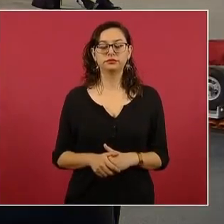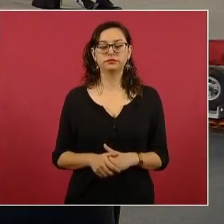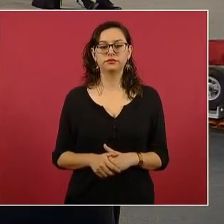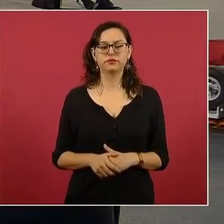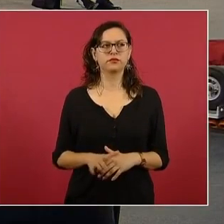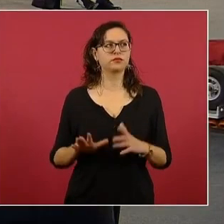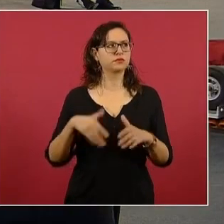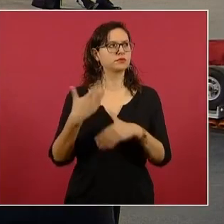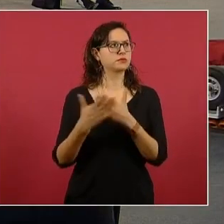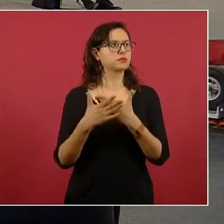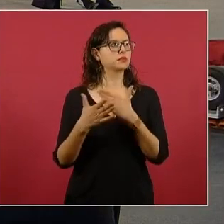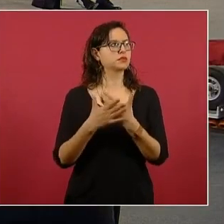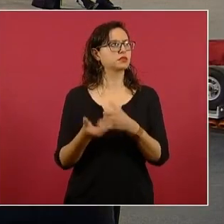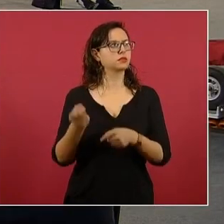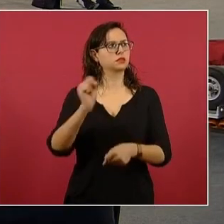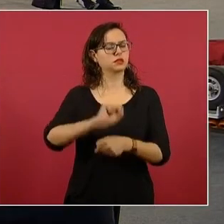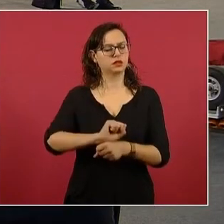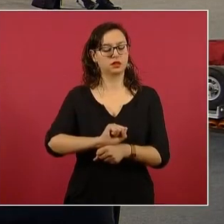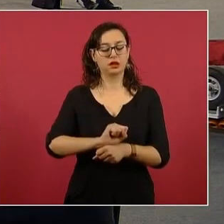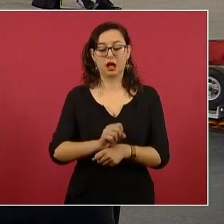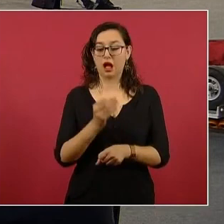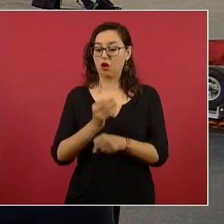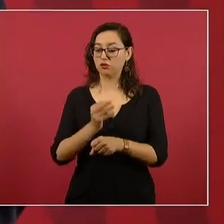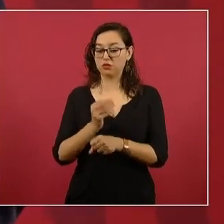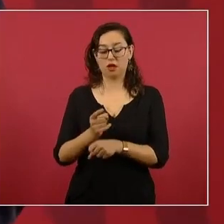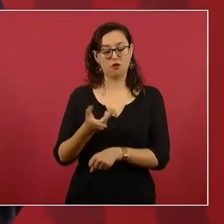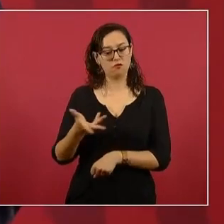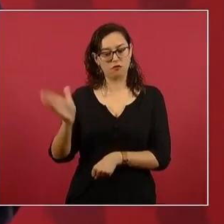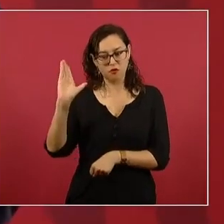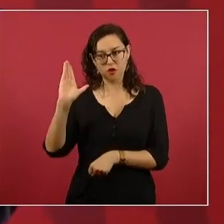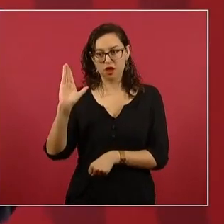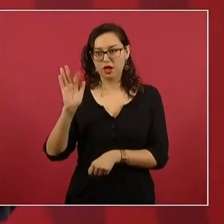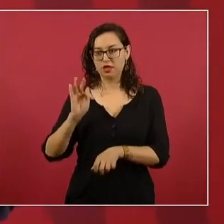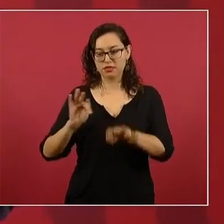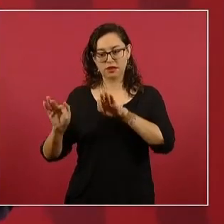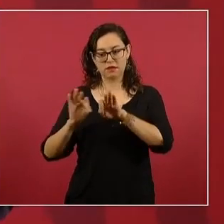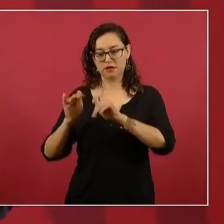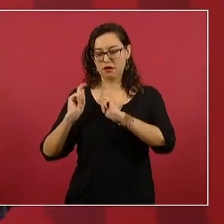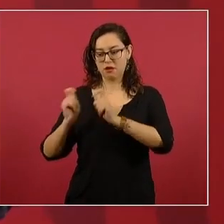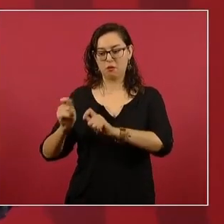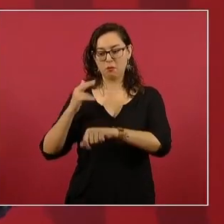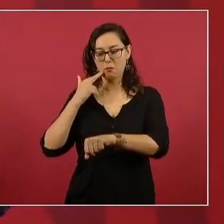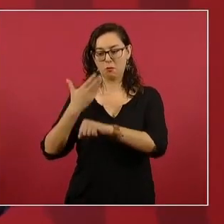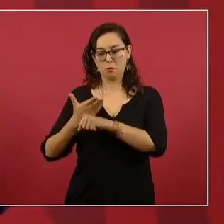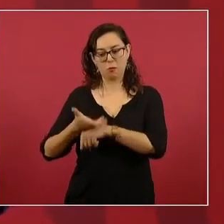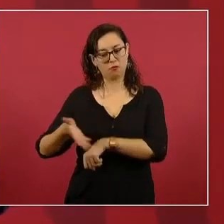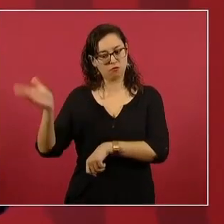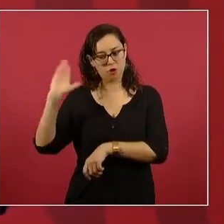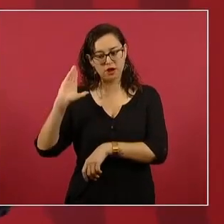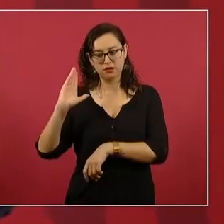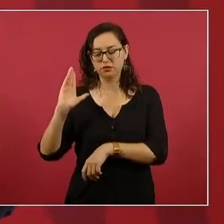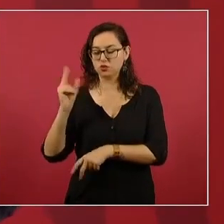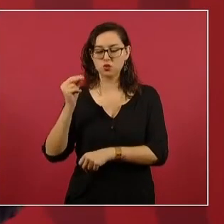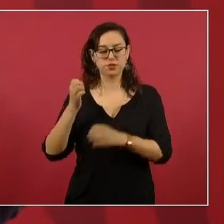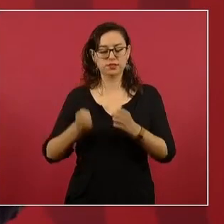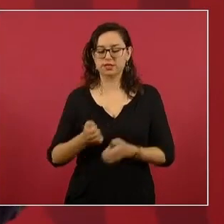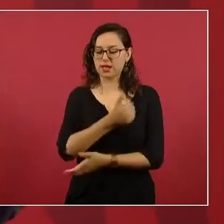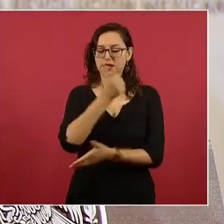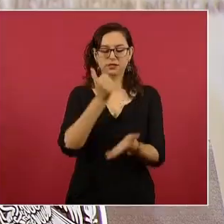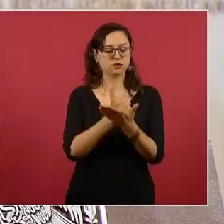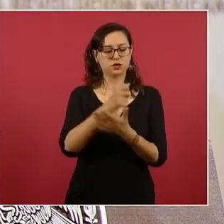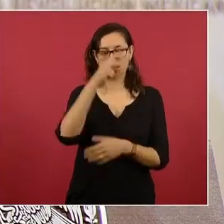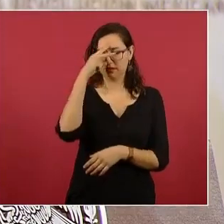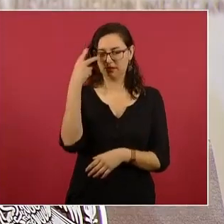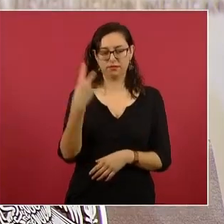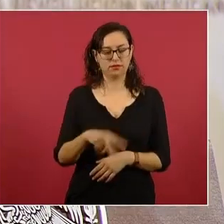Va a ser la semana próxima, es que anda en una misión y no está aquí en la